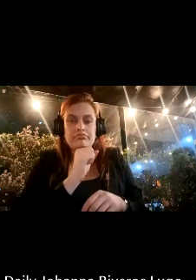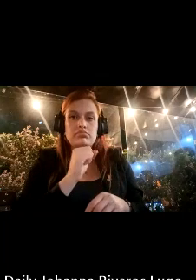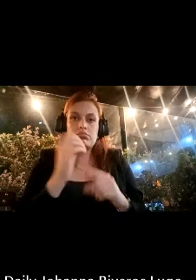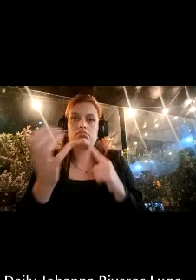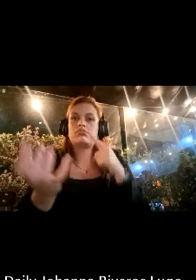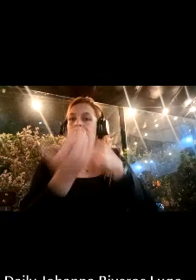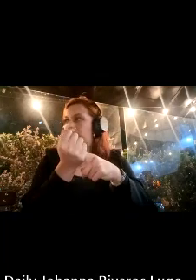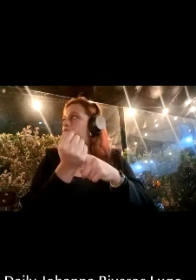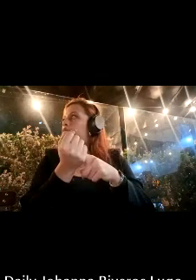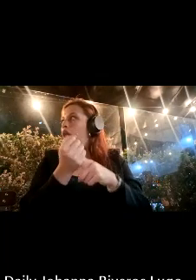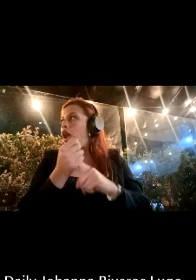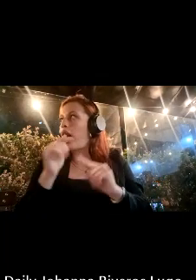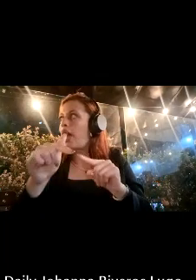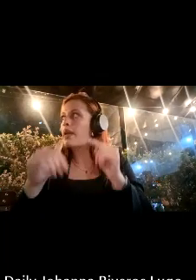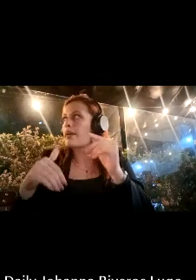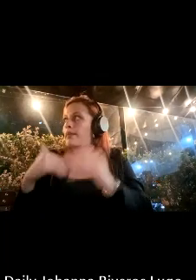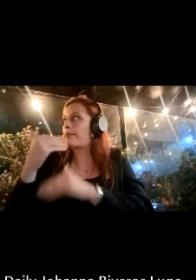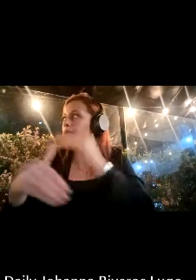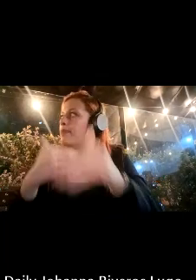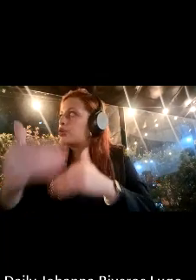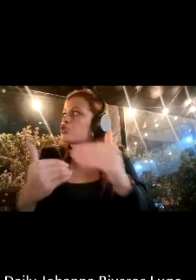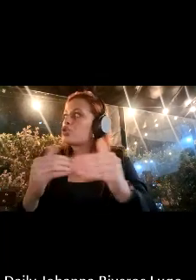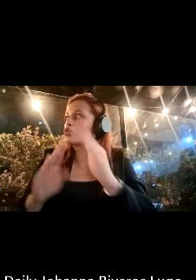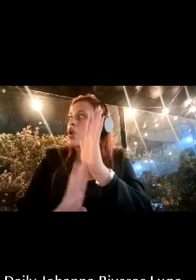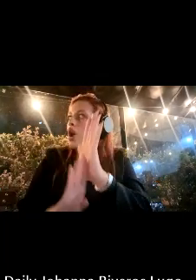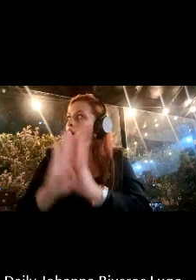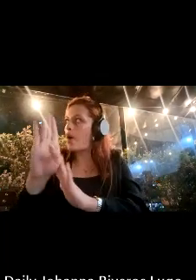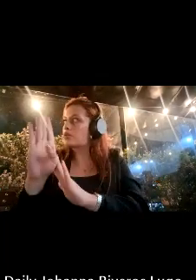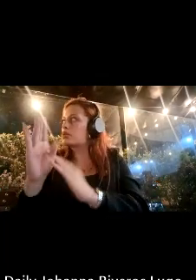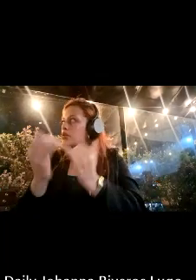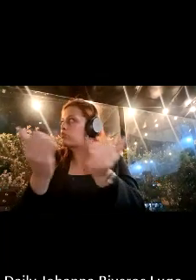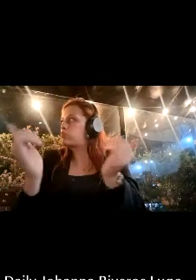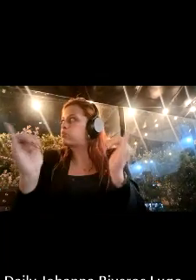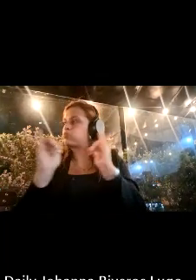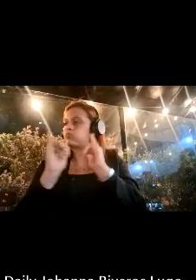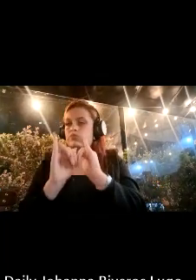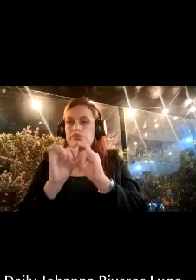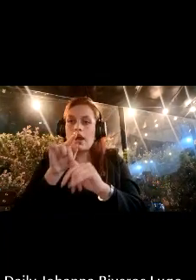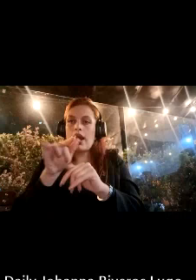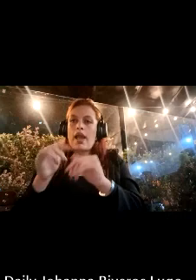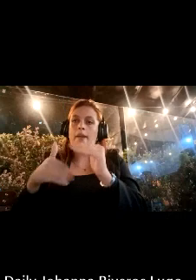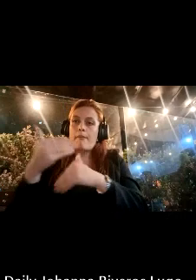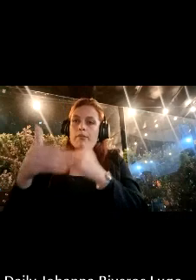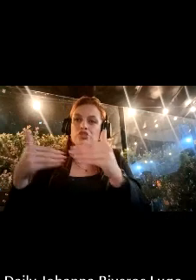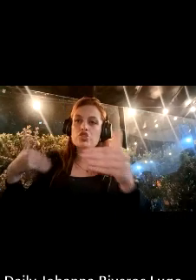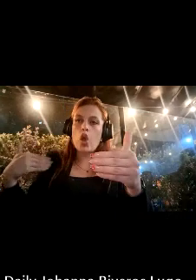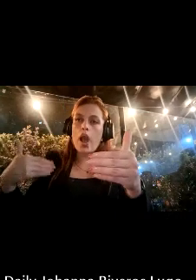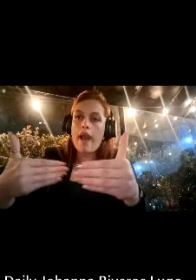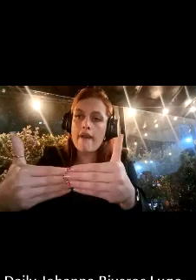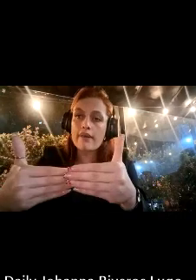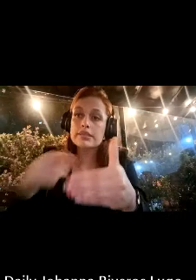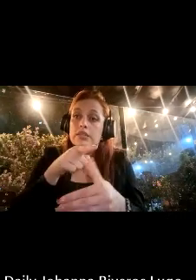han tenido muchísimos avances y hoy en día, como todos sabemos, dependemos totalmente de la